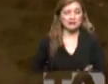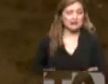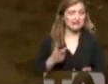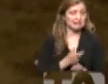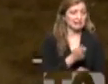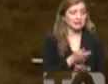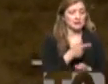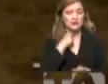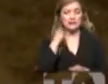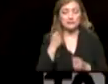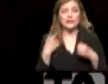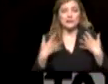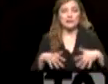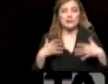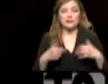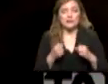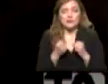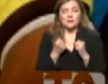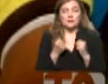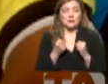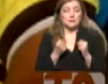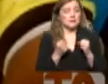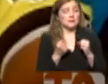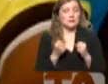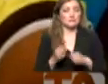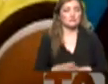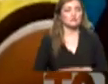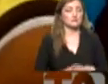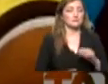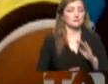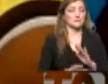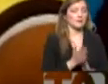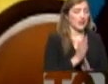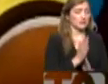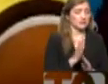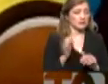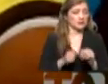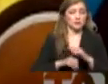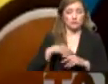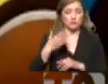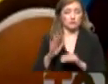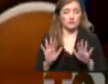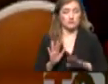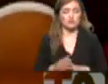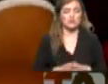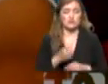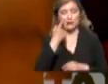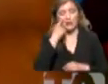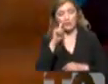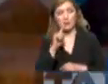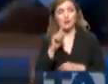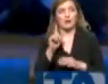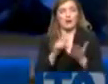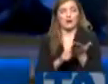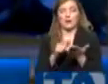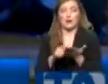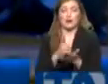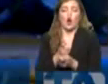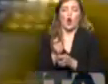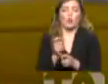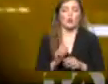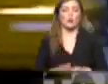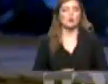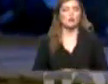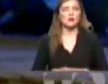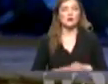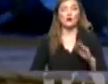el síndrome de abstinencia estaba por empezar. No vas a salir, te vas a quedar durmiendo. Vamos a ver si consigo por ahí algo. Y la historia se